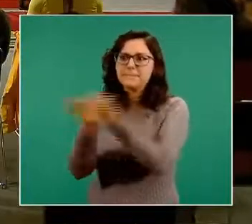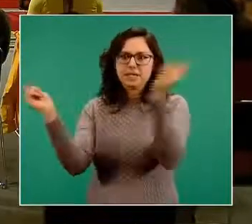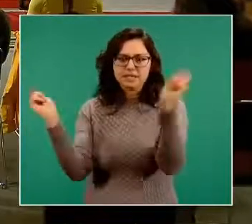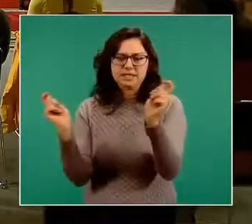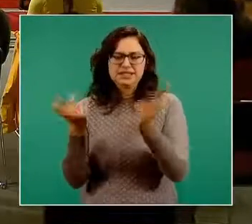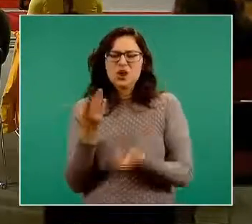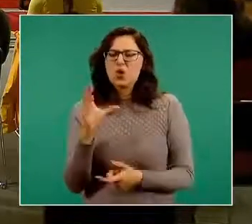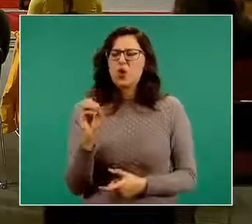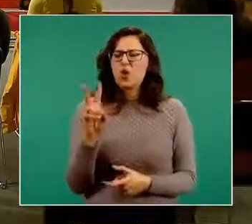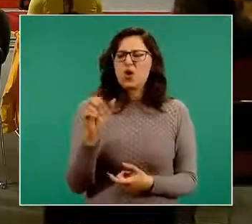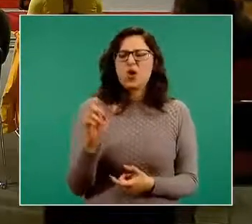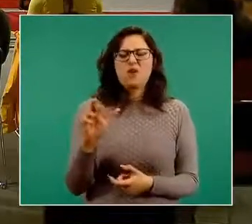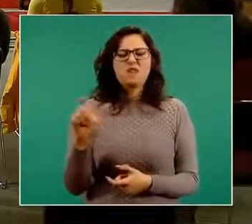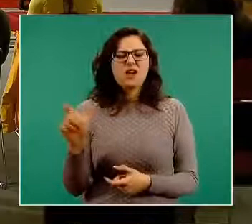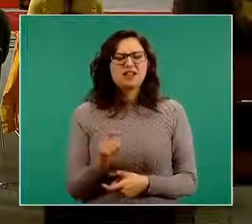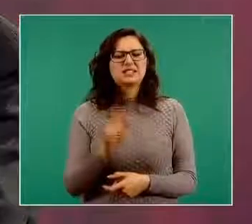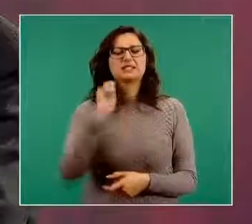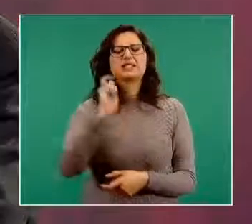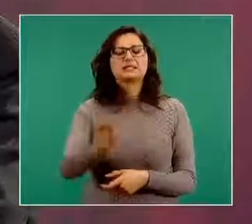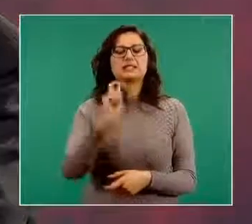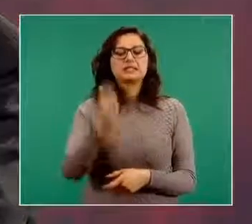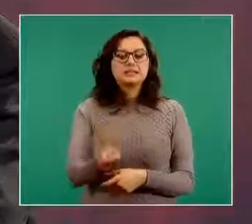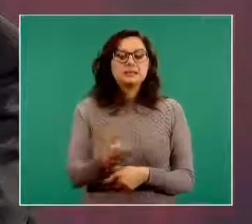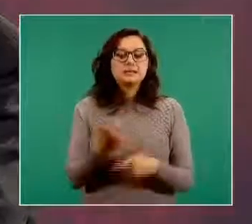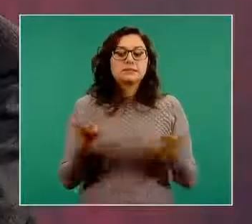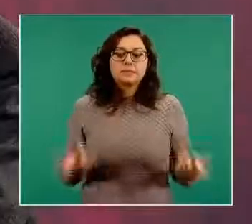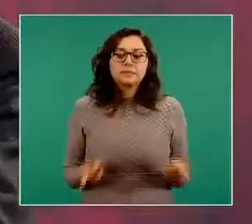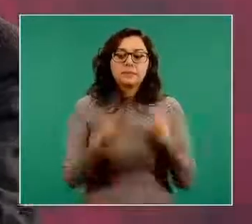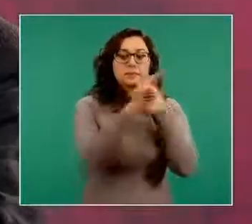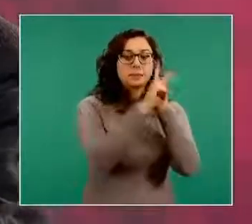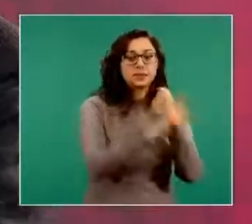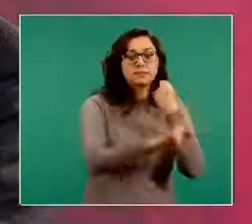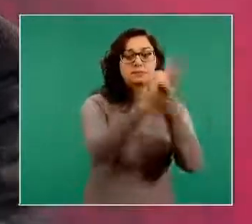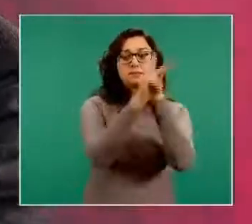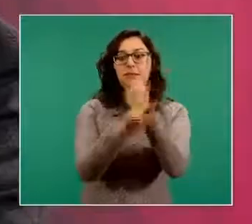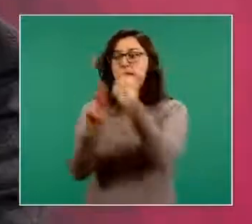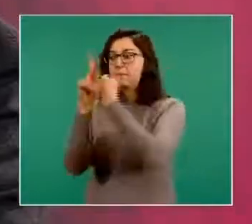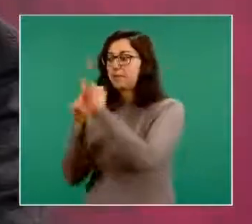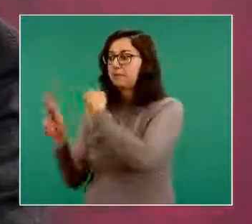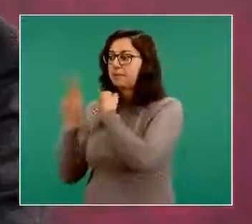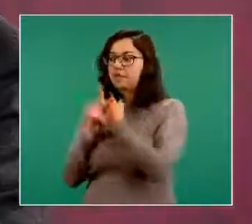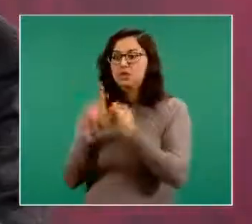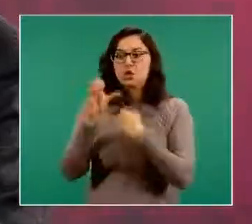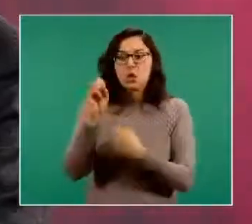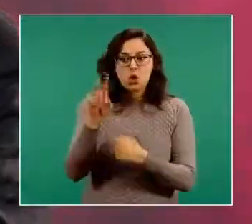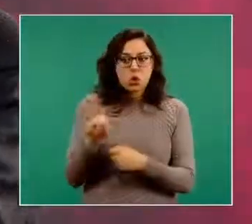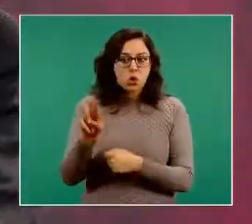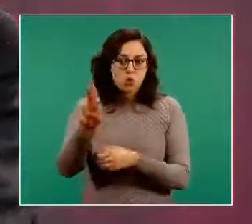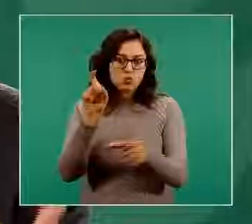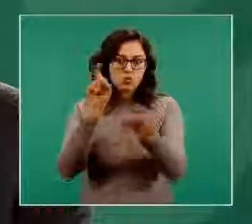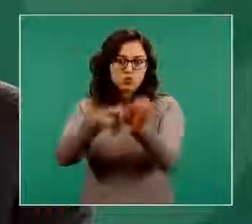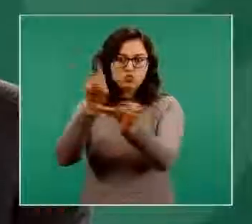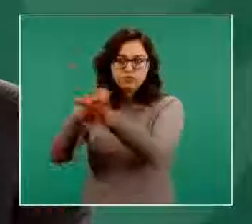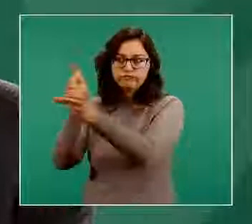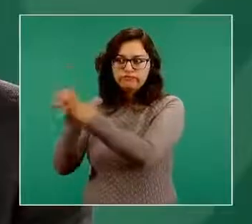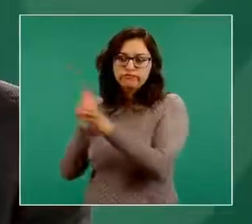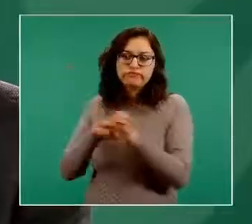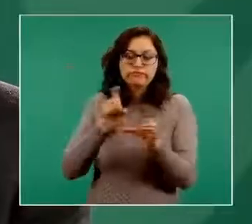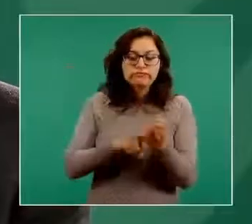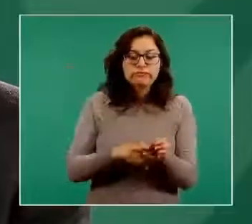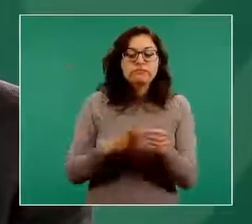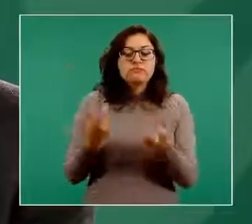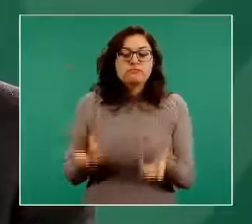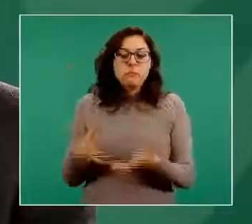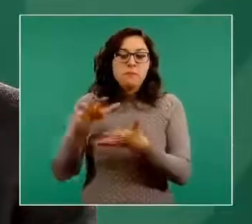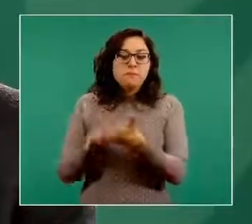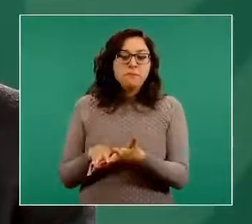COVAX es el mecanismo de colaboración entre países, entre estados miembros de la Organización de las Naciones Unidas, la mayoría